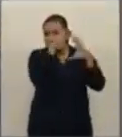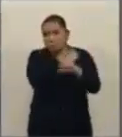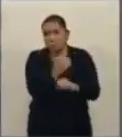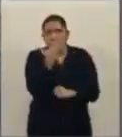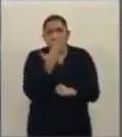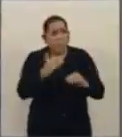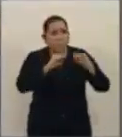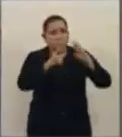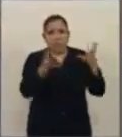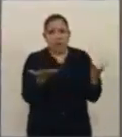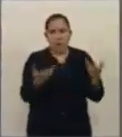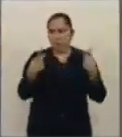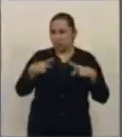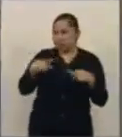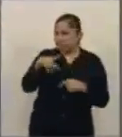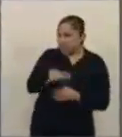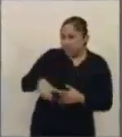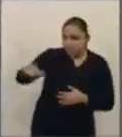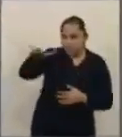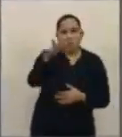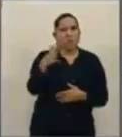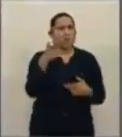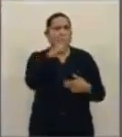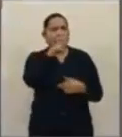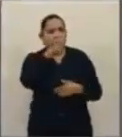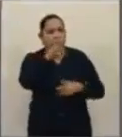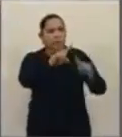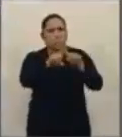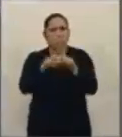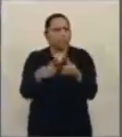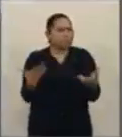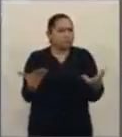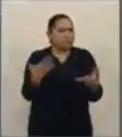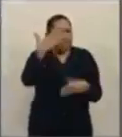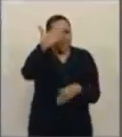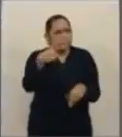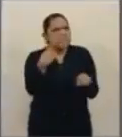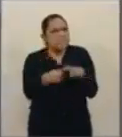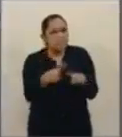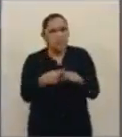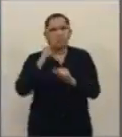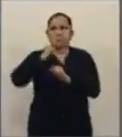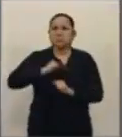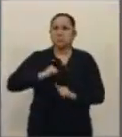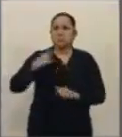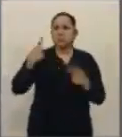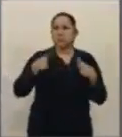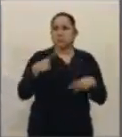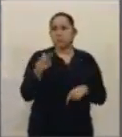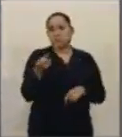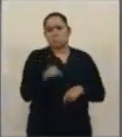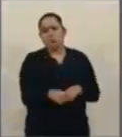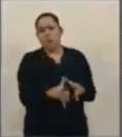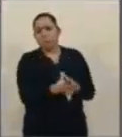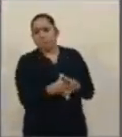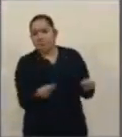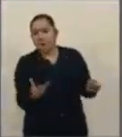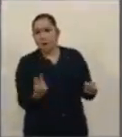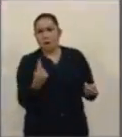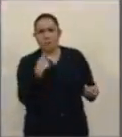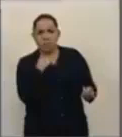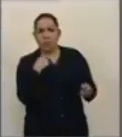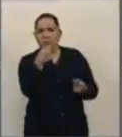general sepan qué pasó realmente ni quiénes son los verdaderos responsables. En virtud de lo